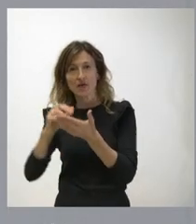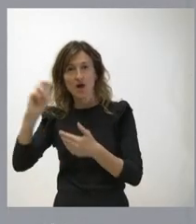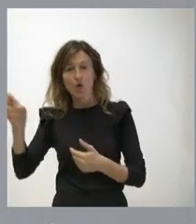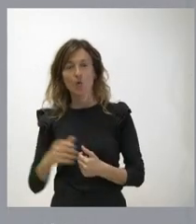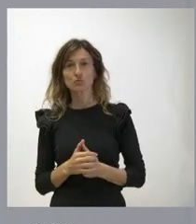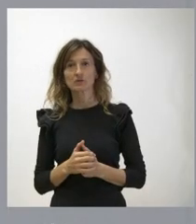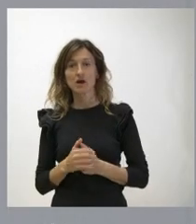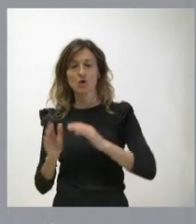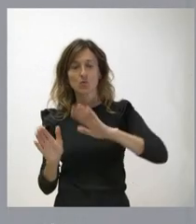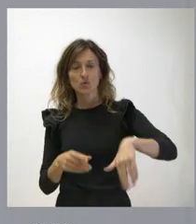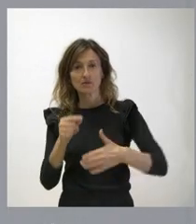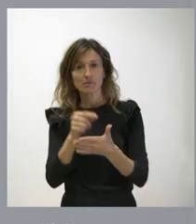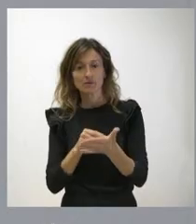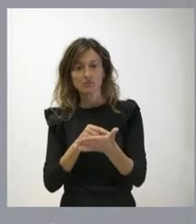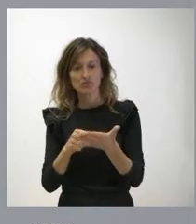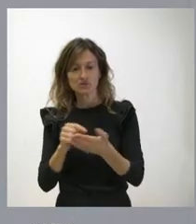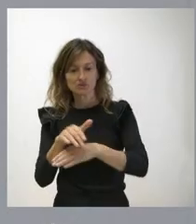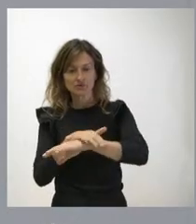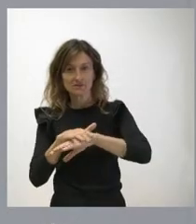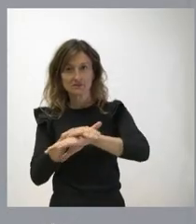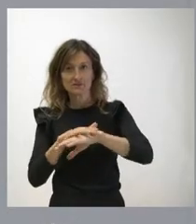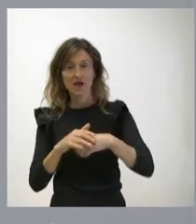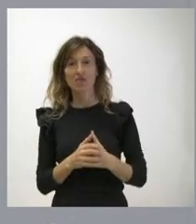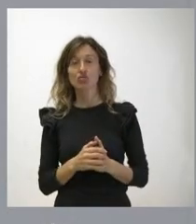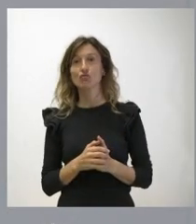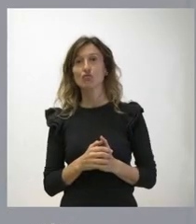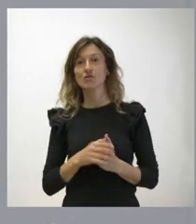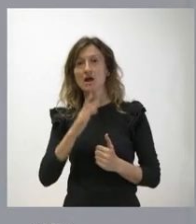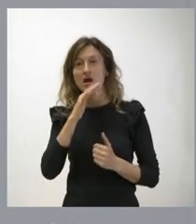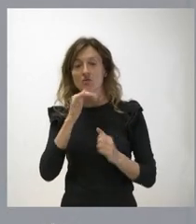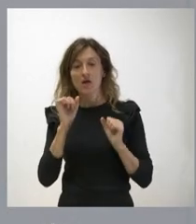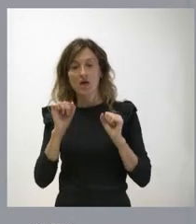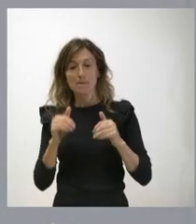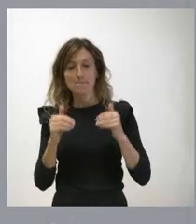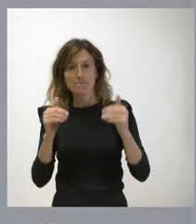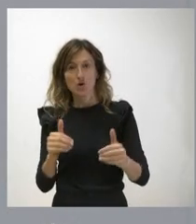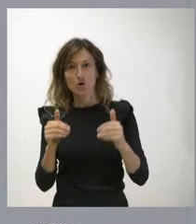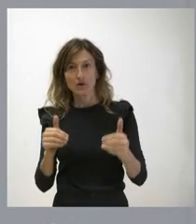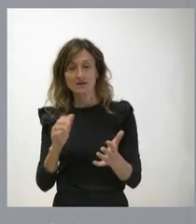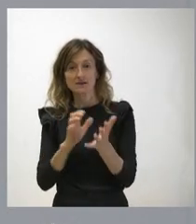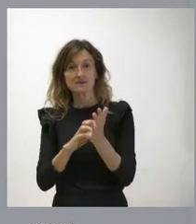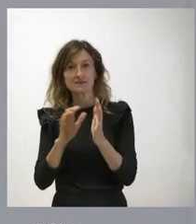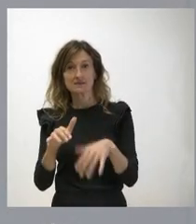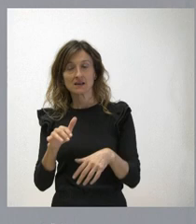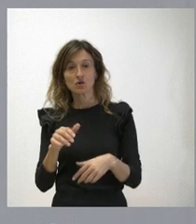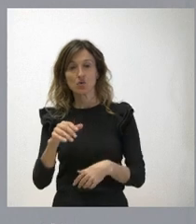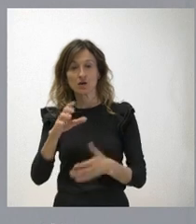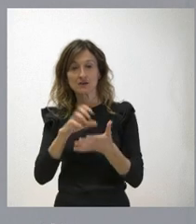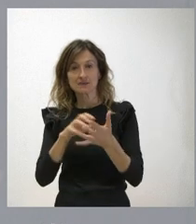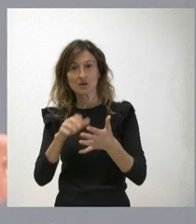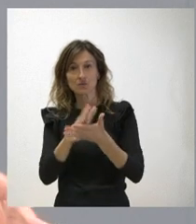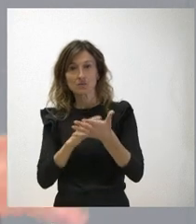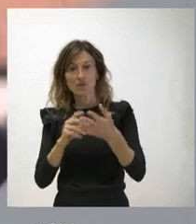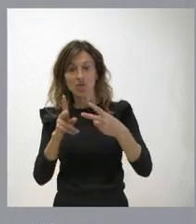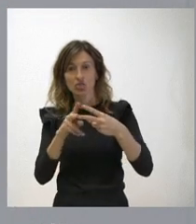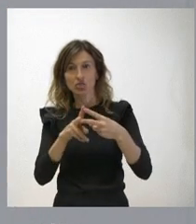último presupuesto del estado que a día de hoy a base de las prórrogas Todavía está en vigor Castilla y león fue una de las dos únicas comunidades autónomas